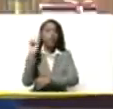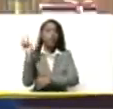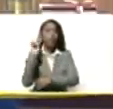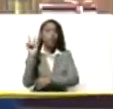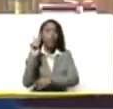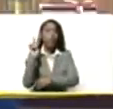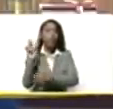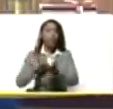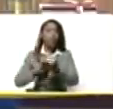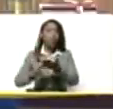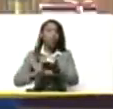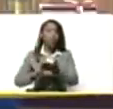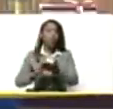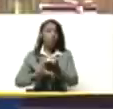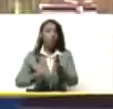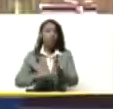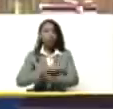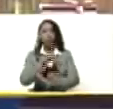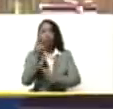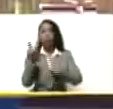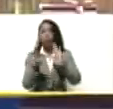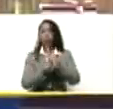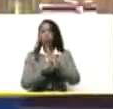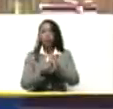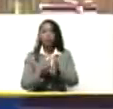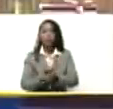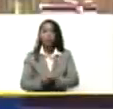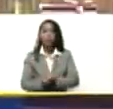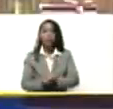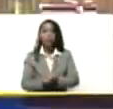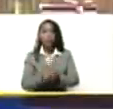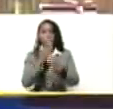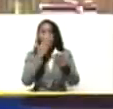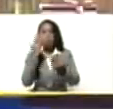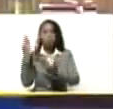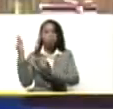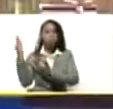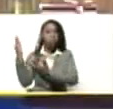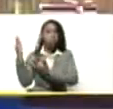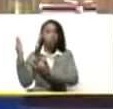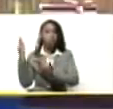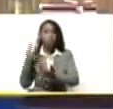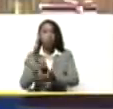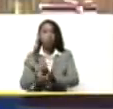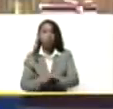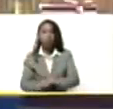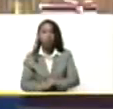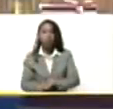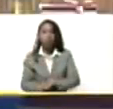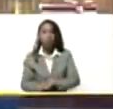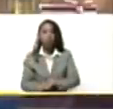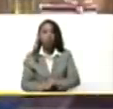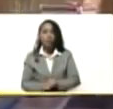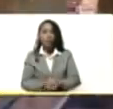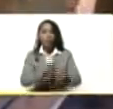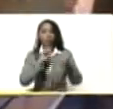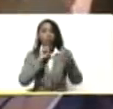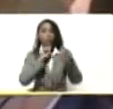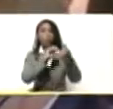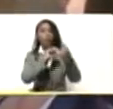pasó no es verdad la pandemia se acaba me pasó la